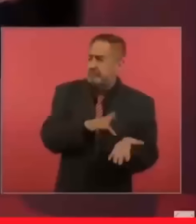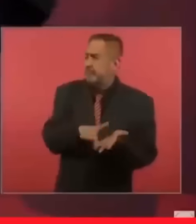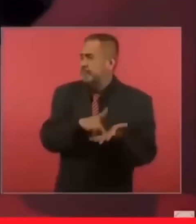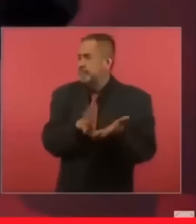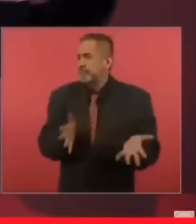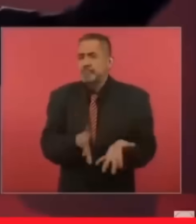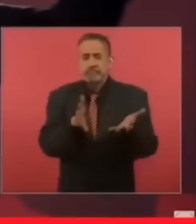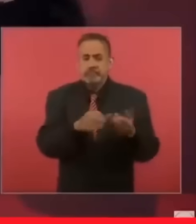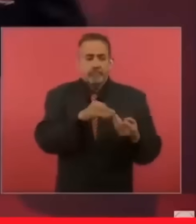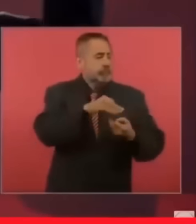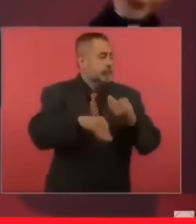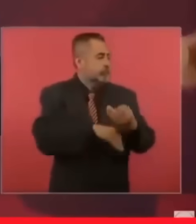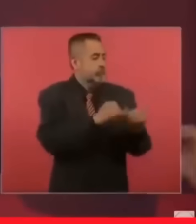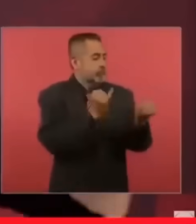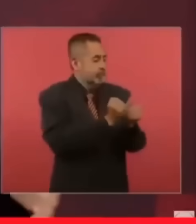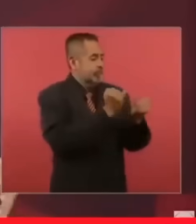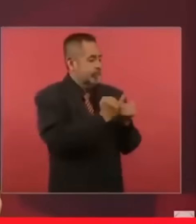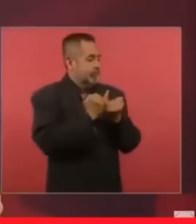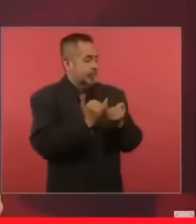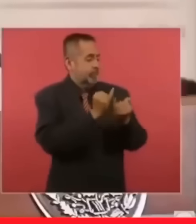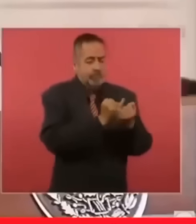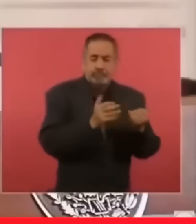también, así como nado sincronizado.